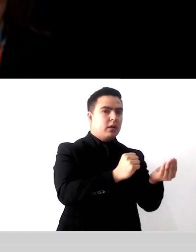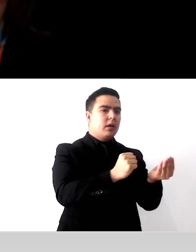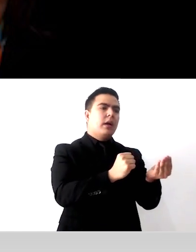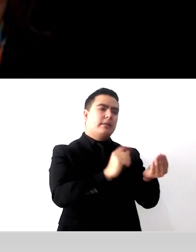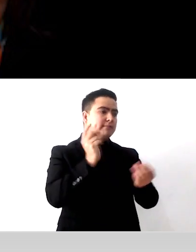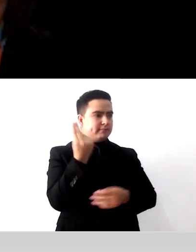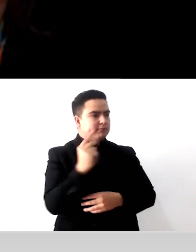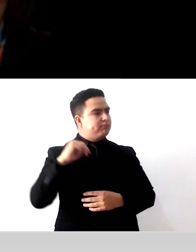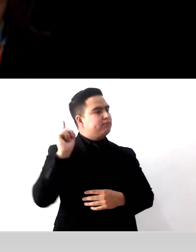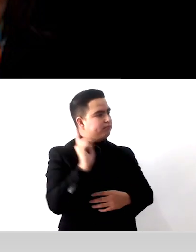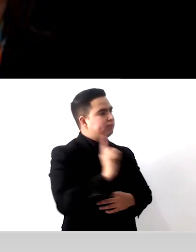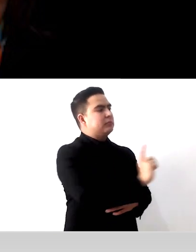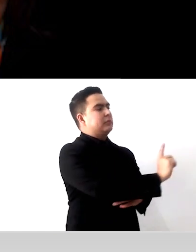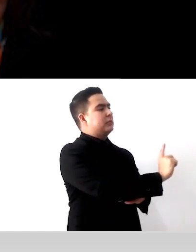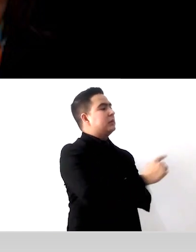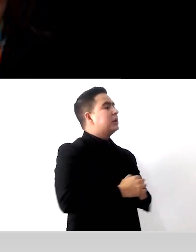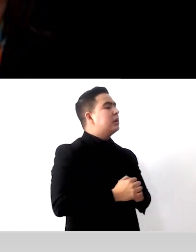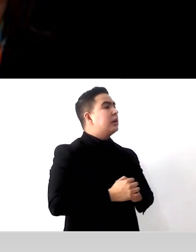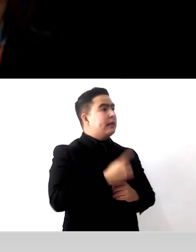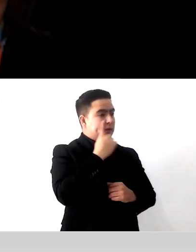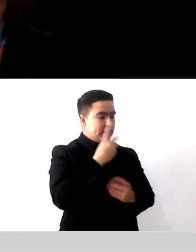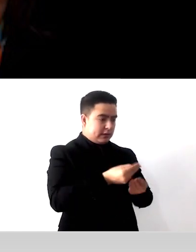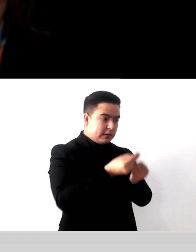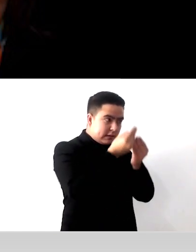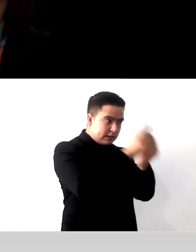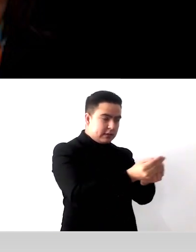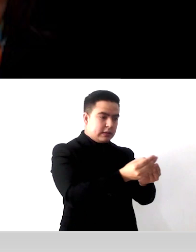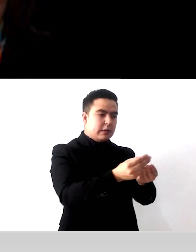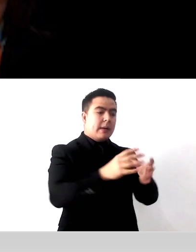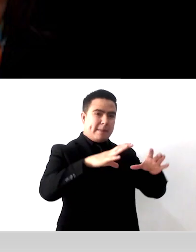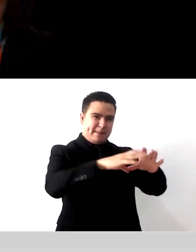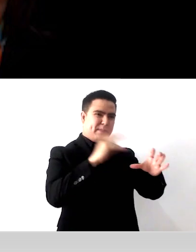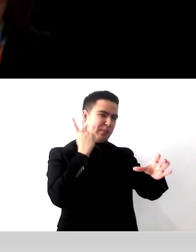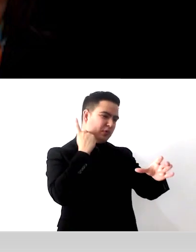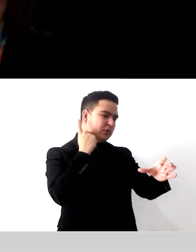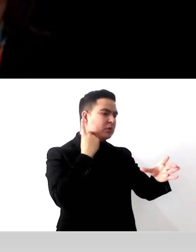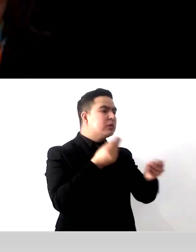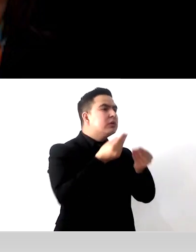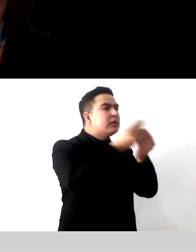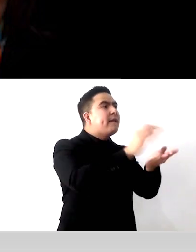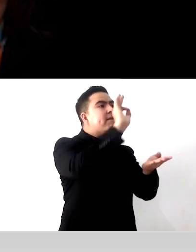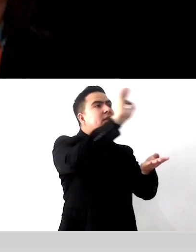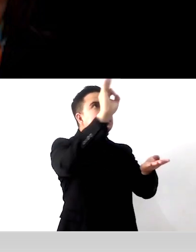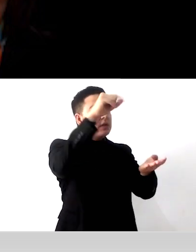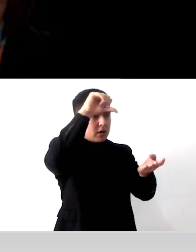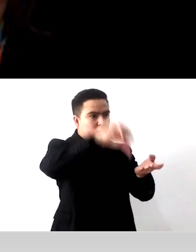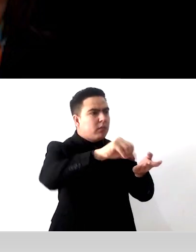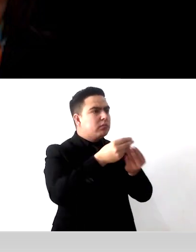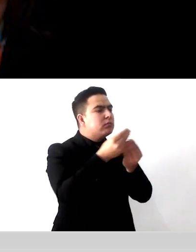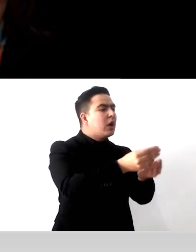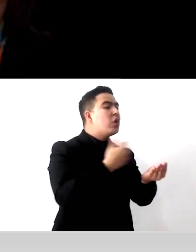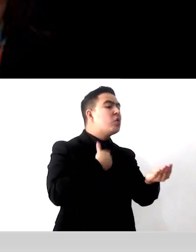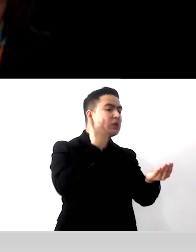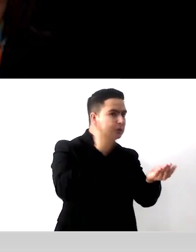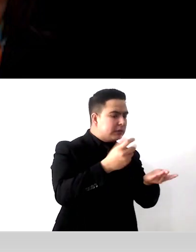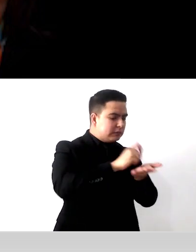electoral y le dejan copia al partido, ¿no? Pero se van ante el tribunal y dicen, a ver, con fecha tal, intenté presentar y no me